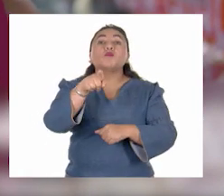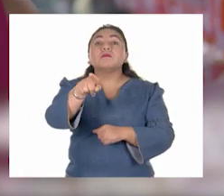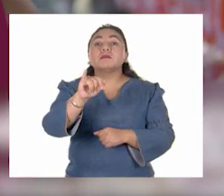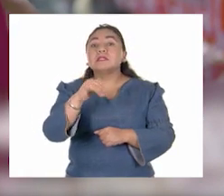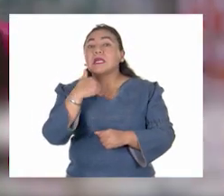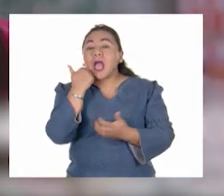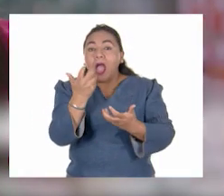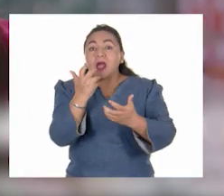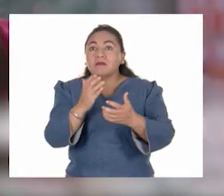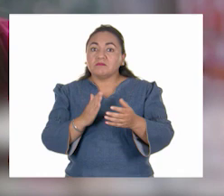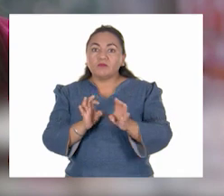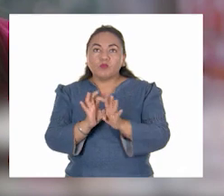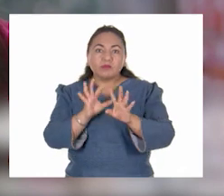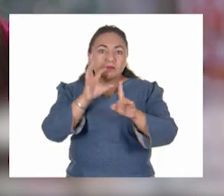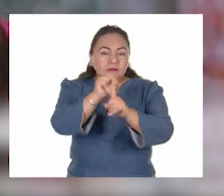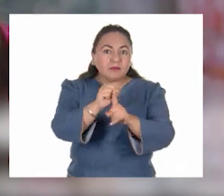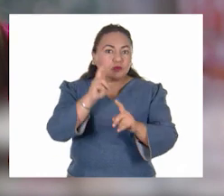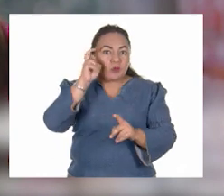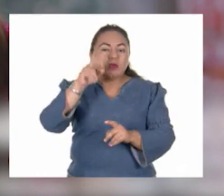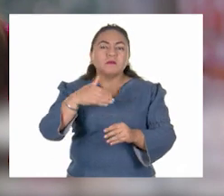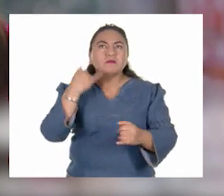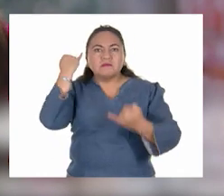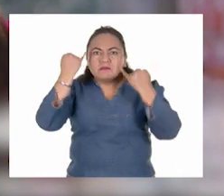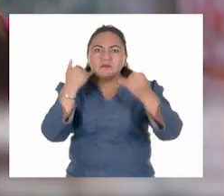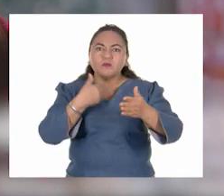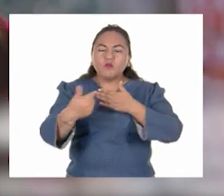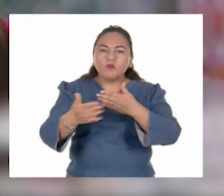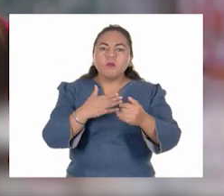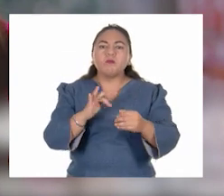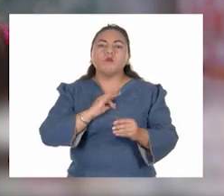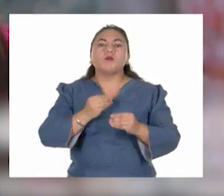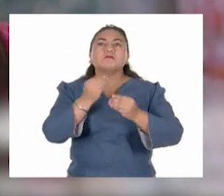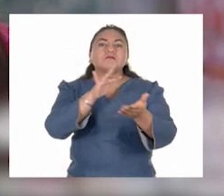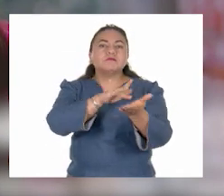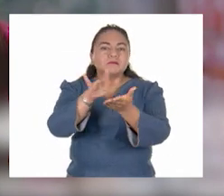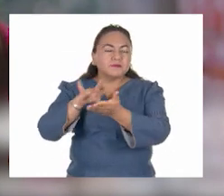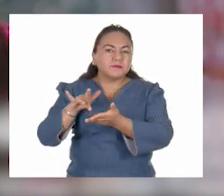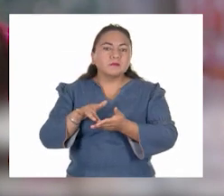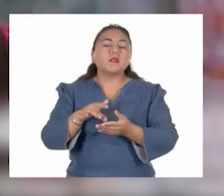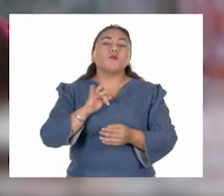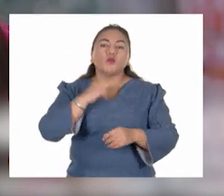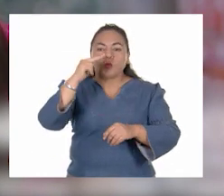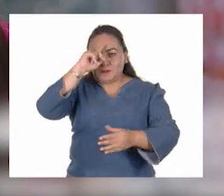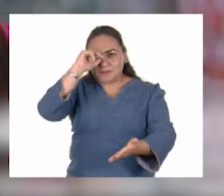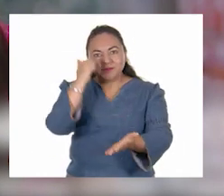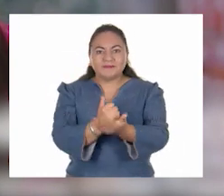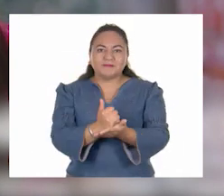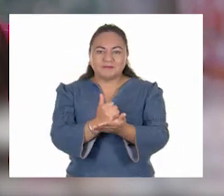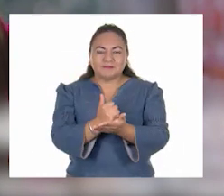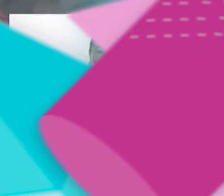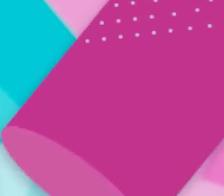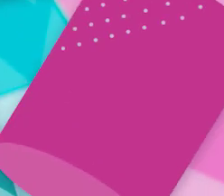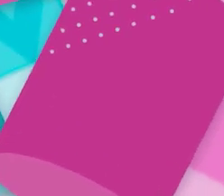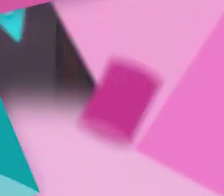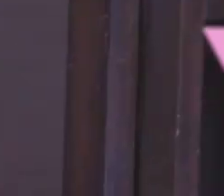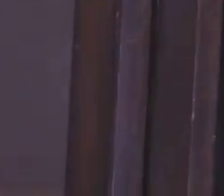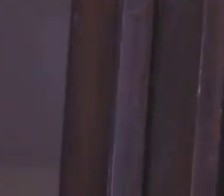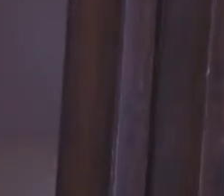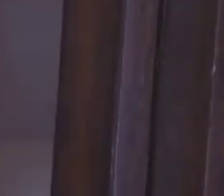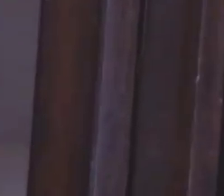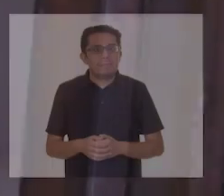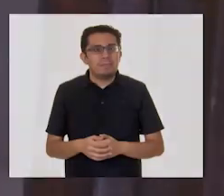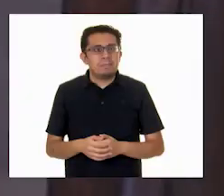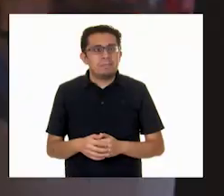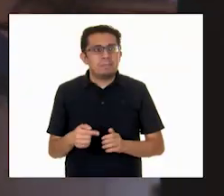tus sueños, innovar y crear esperanzas y, sobre todo, dejar tu nombre marcado en la historia.